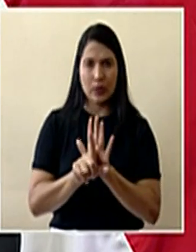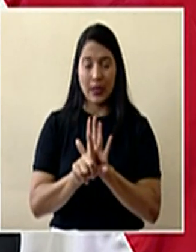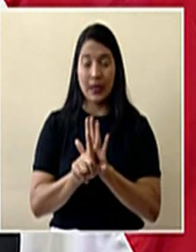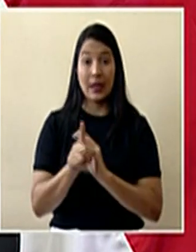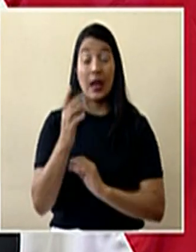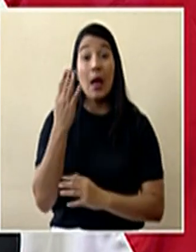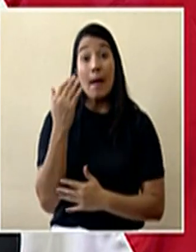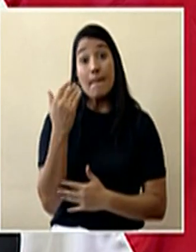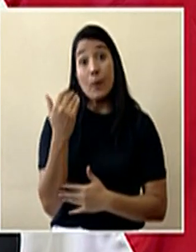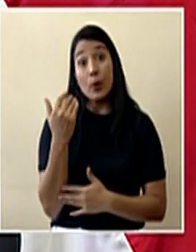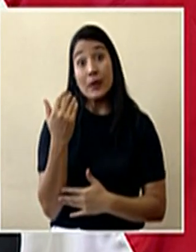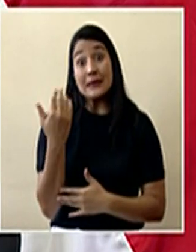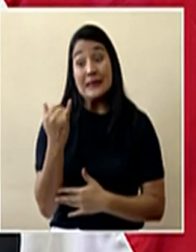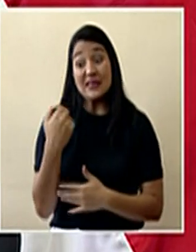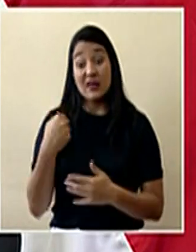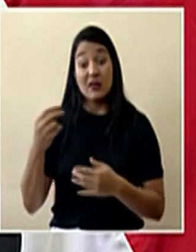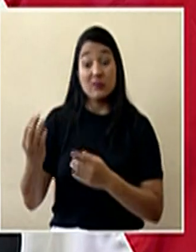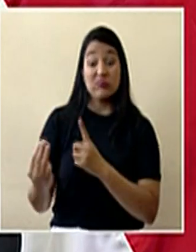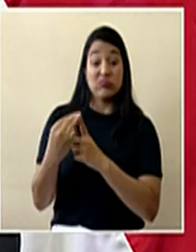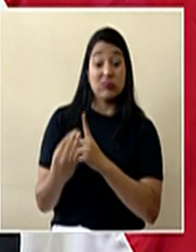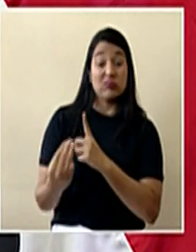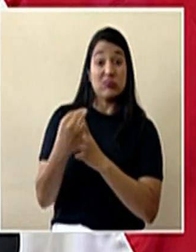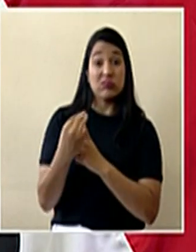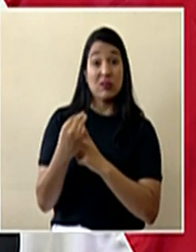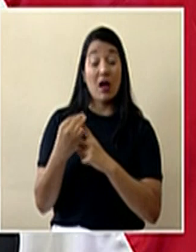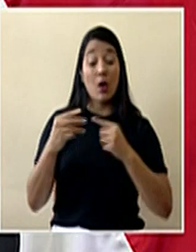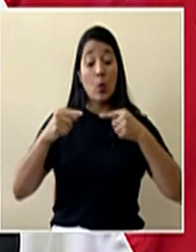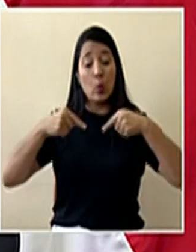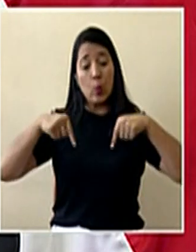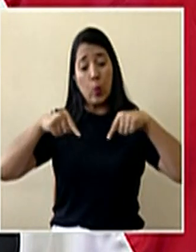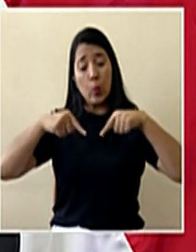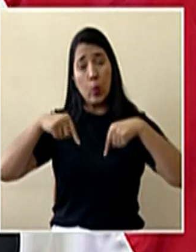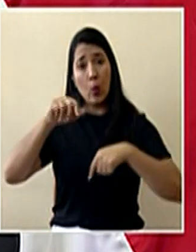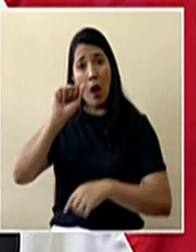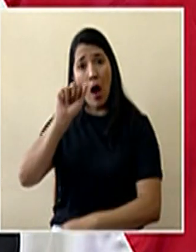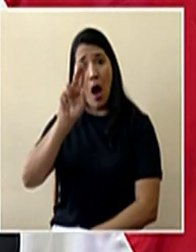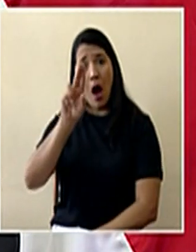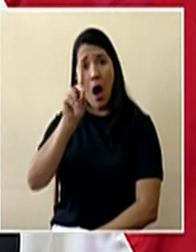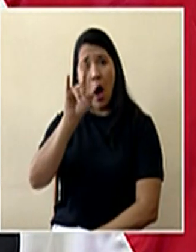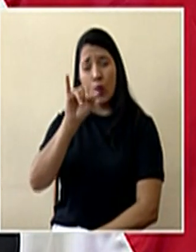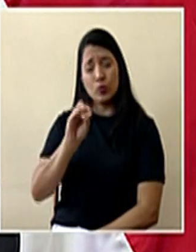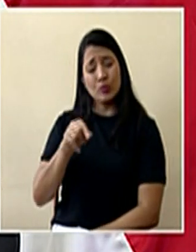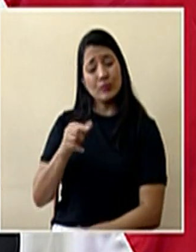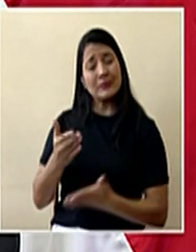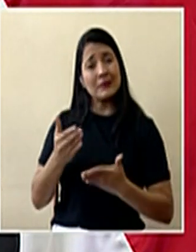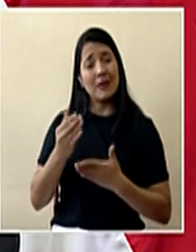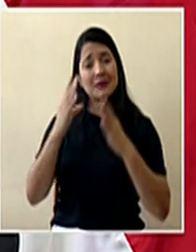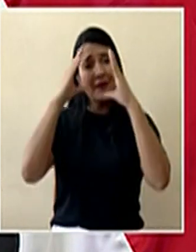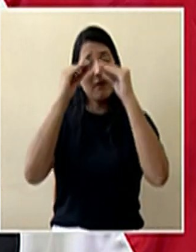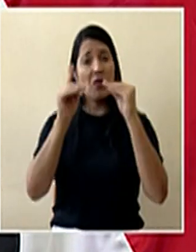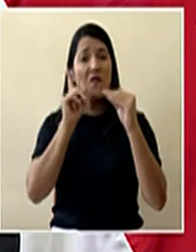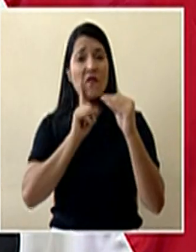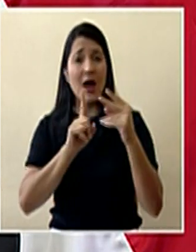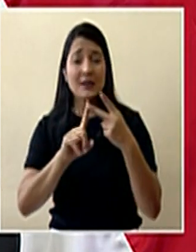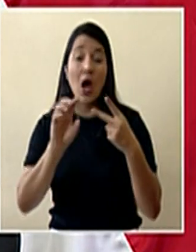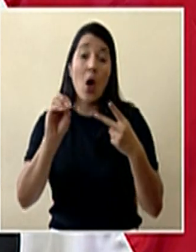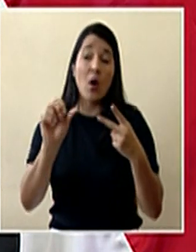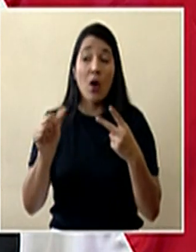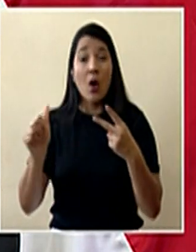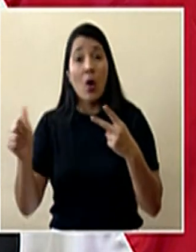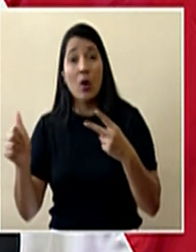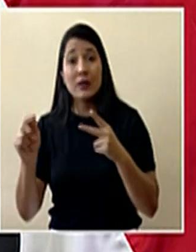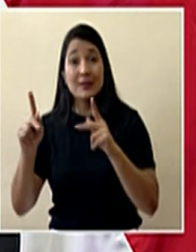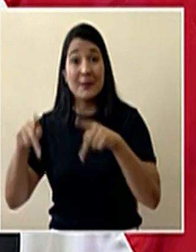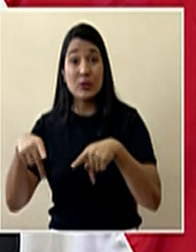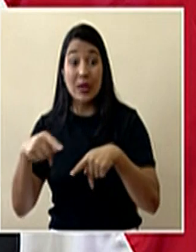podríamos tener las noticias como falsas, o podría ser que personas inescrupulosas las utilicen para disuadir los